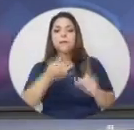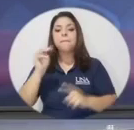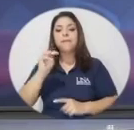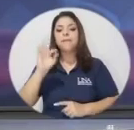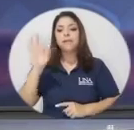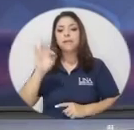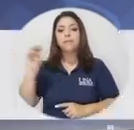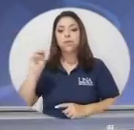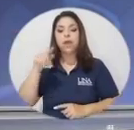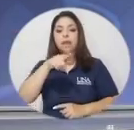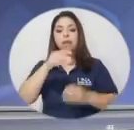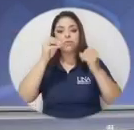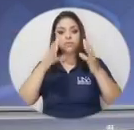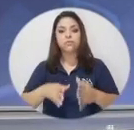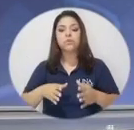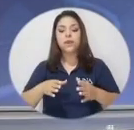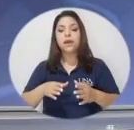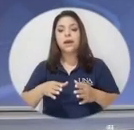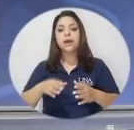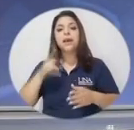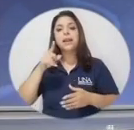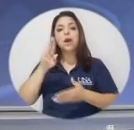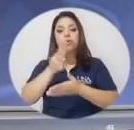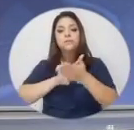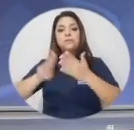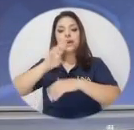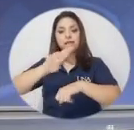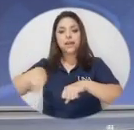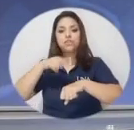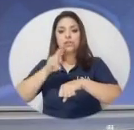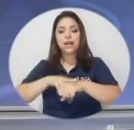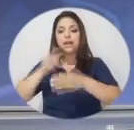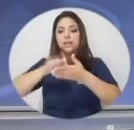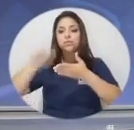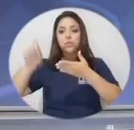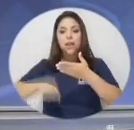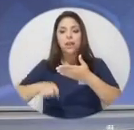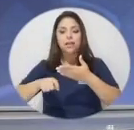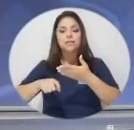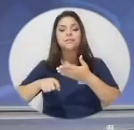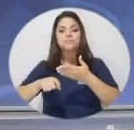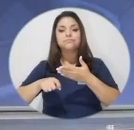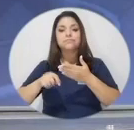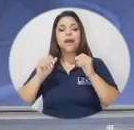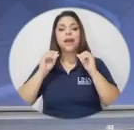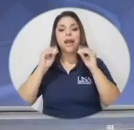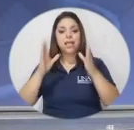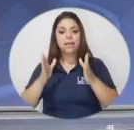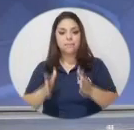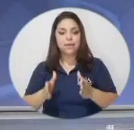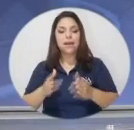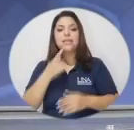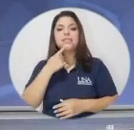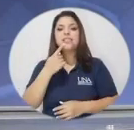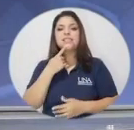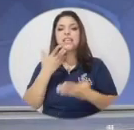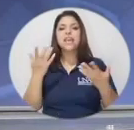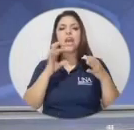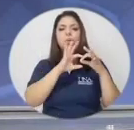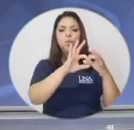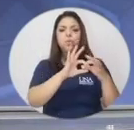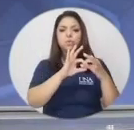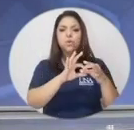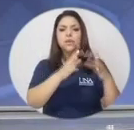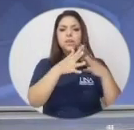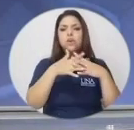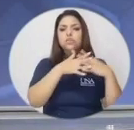Relaciones Internacionales de la Universidad Nacional, quien nos hizo un análisis de la relación que hay entre Estados Unidos, la Unión Europea, Rusia y China,